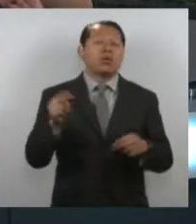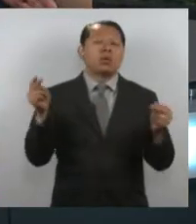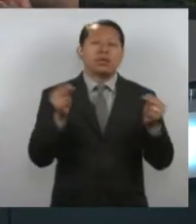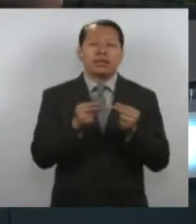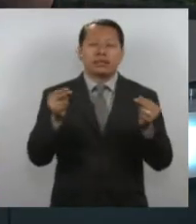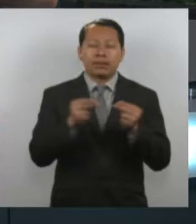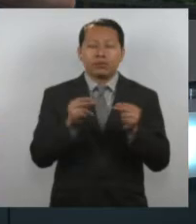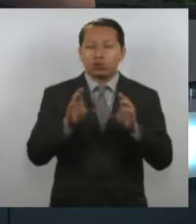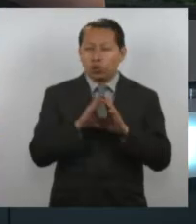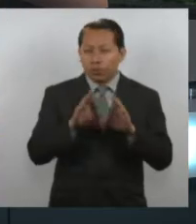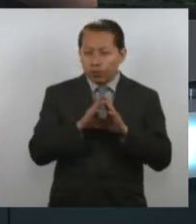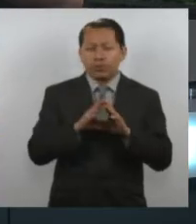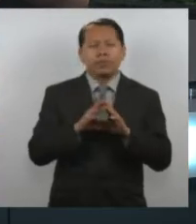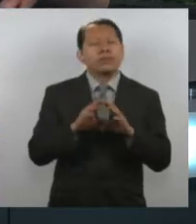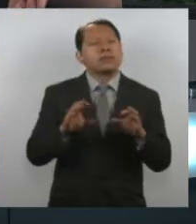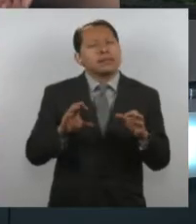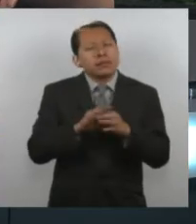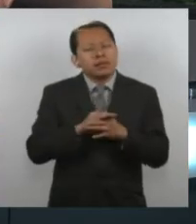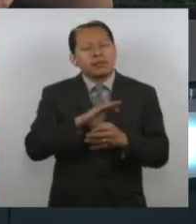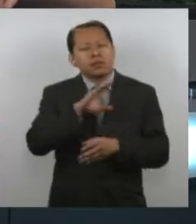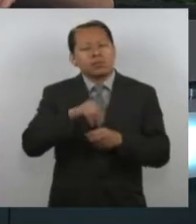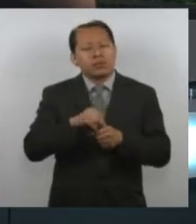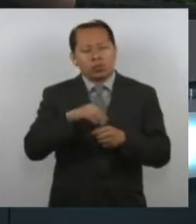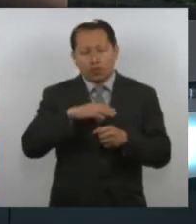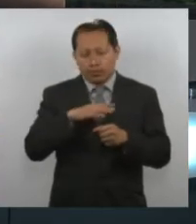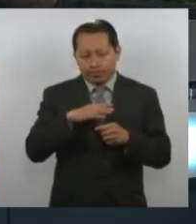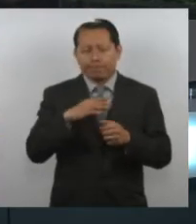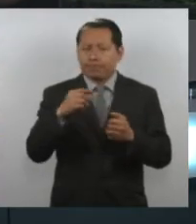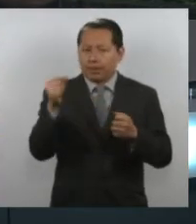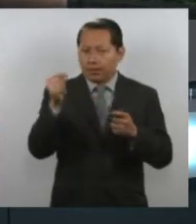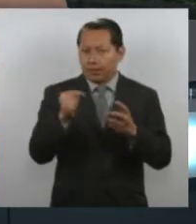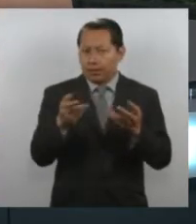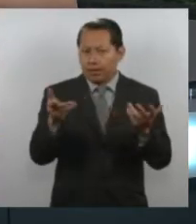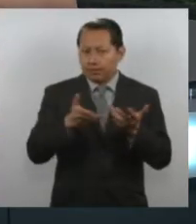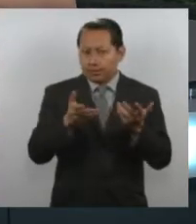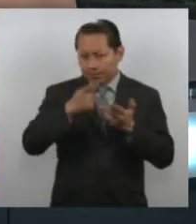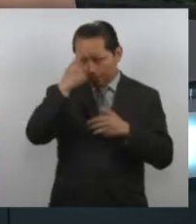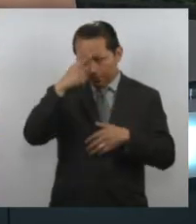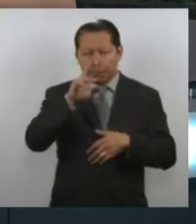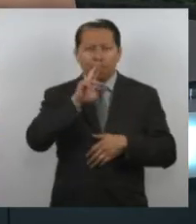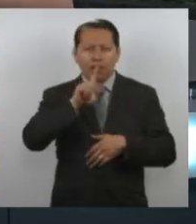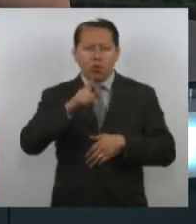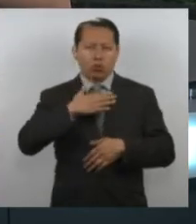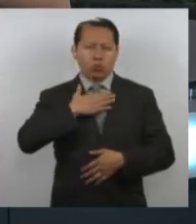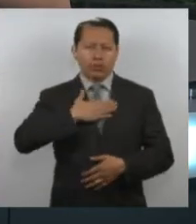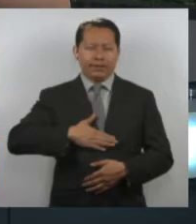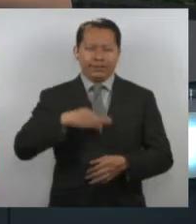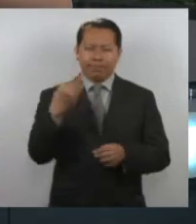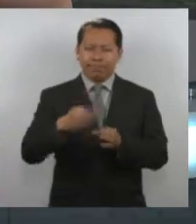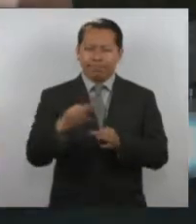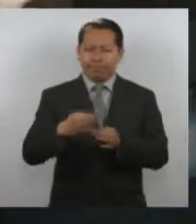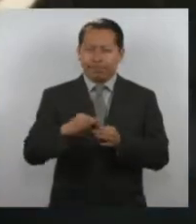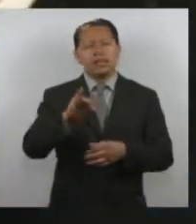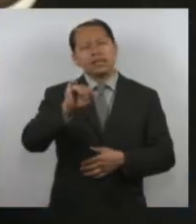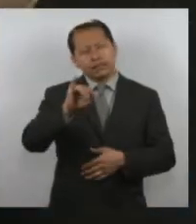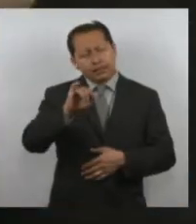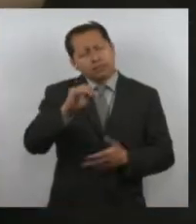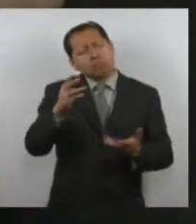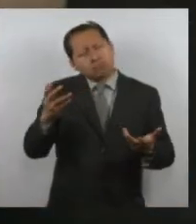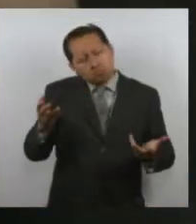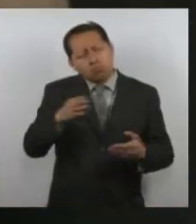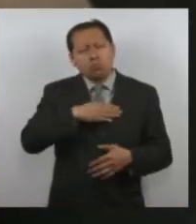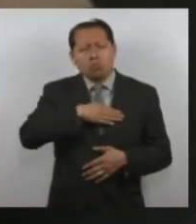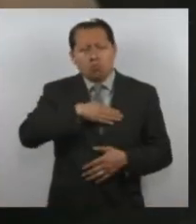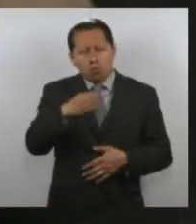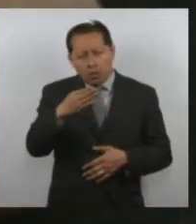sentido alinear, digamos, todas las fichas en el tablero para que pueda haber una mejor procuración de justicia. Entonces, sí es un